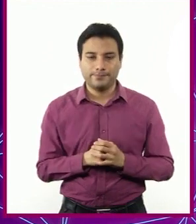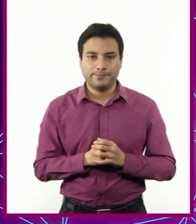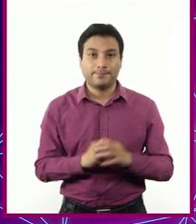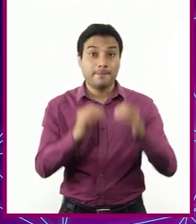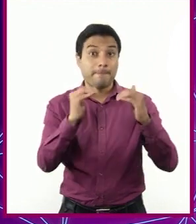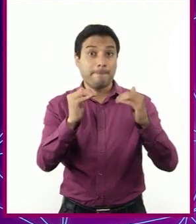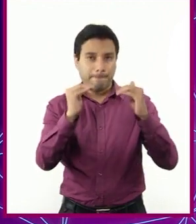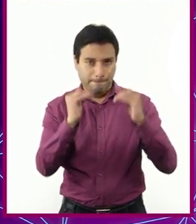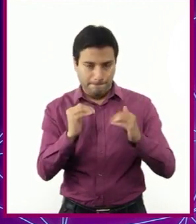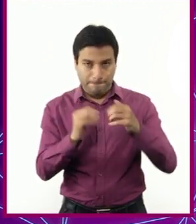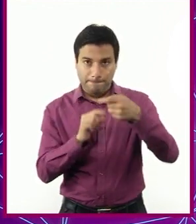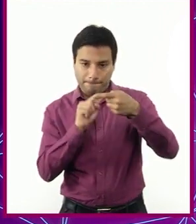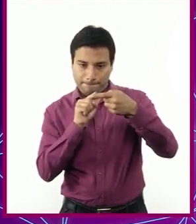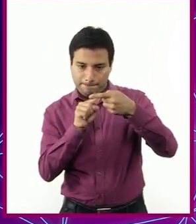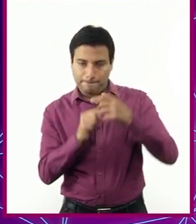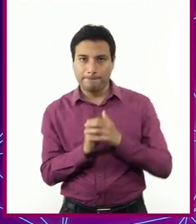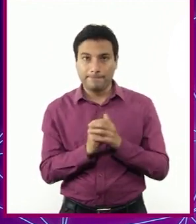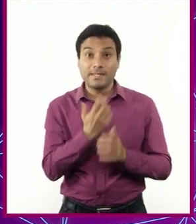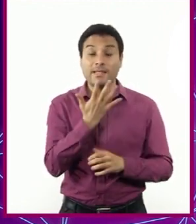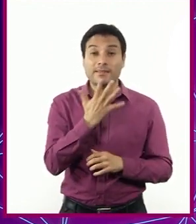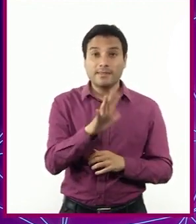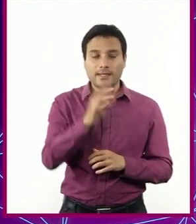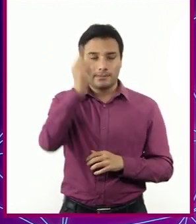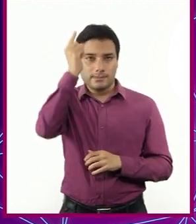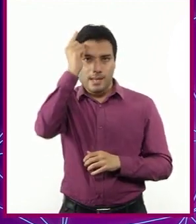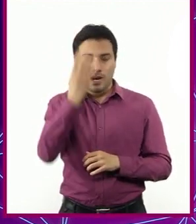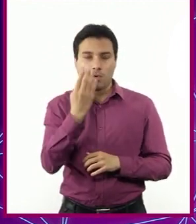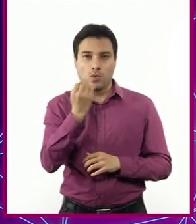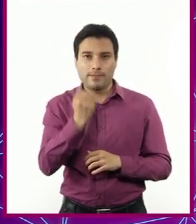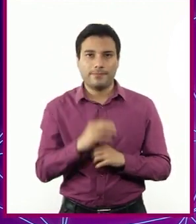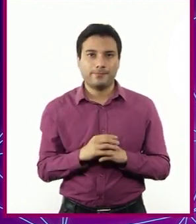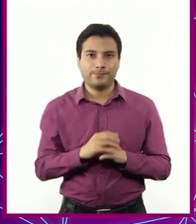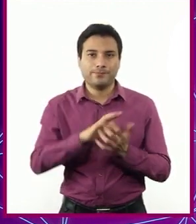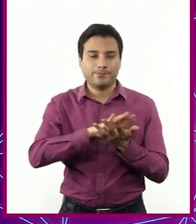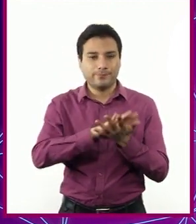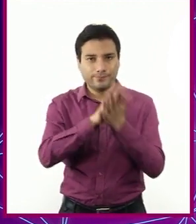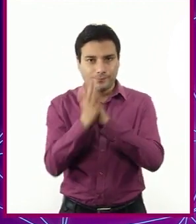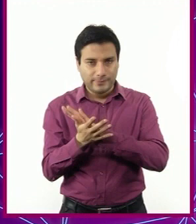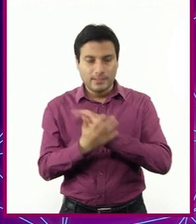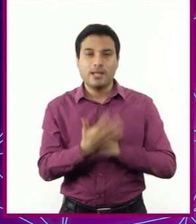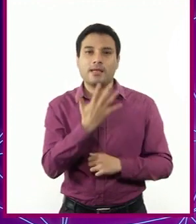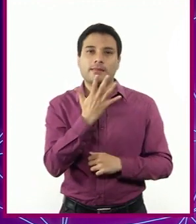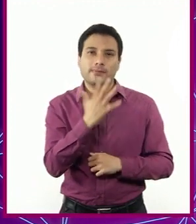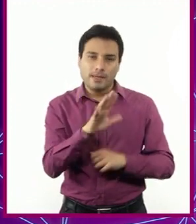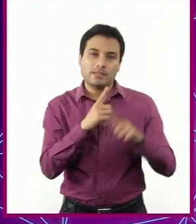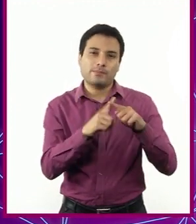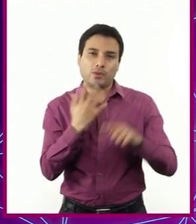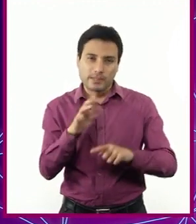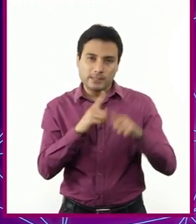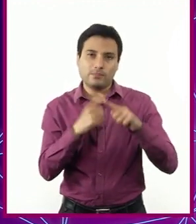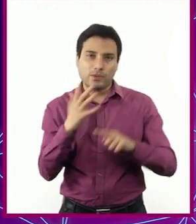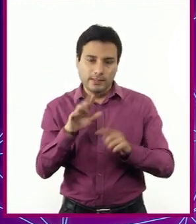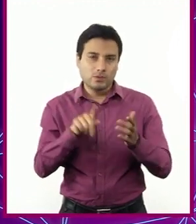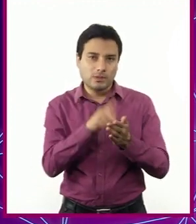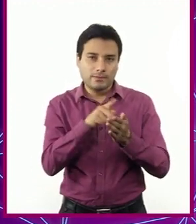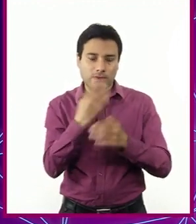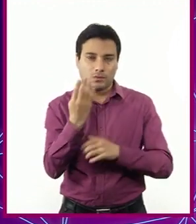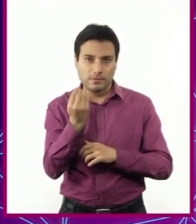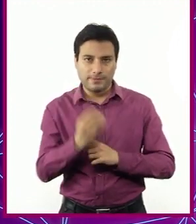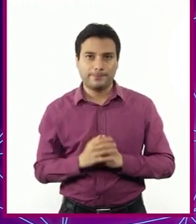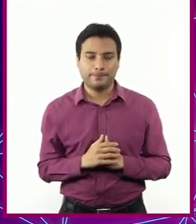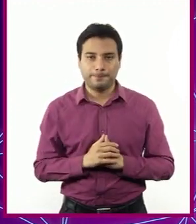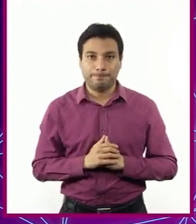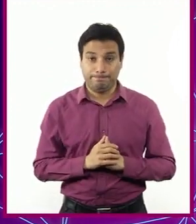en el denominador, 10 a la 9, que es igual a 10 multiplicado por sí mismo 9